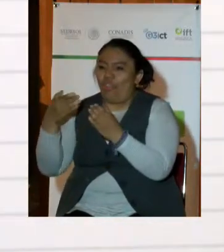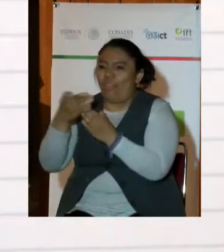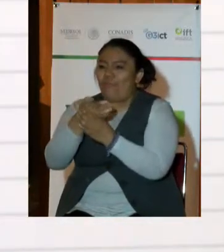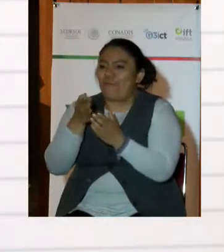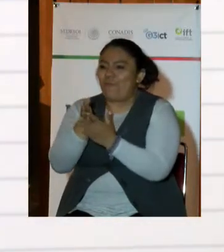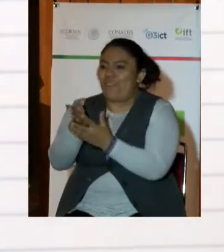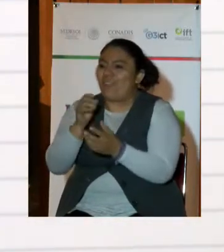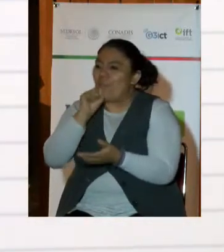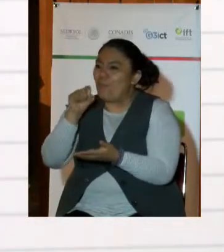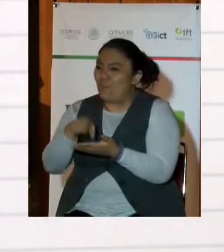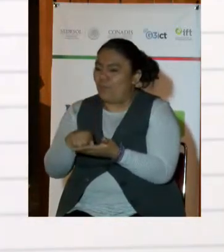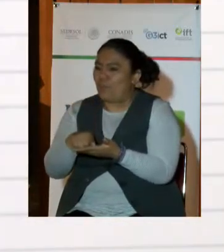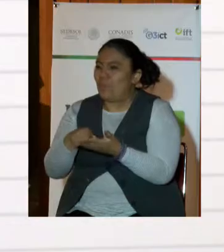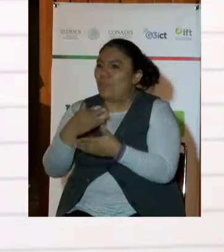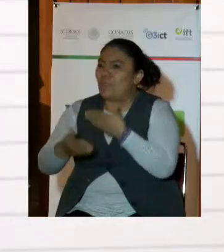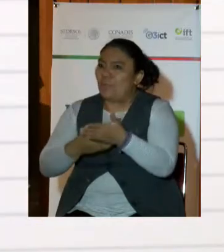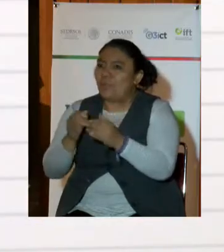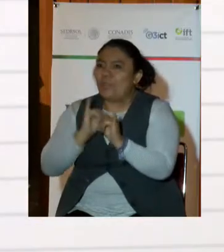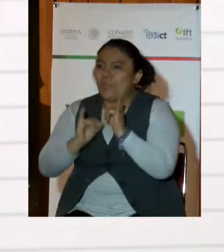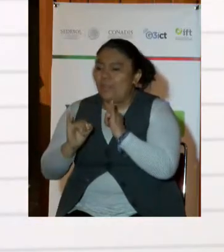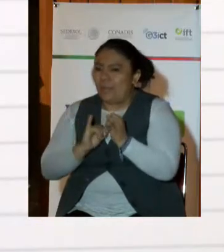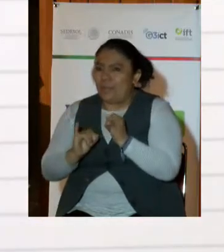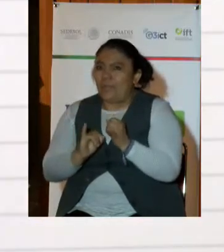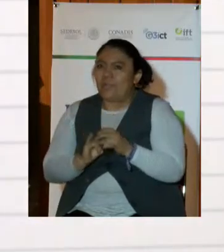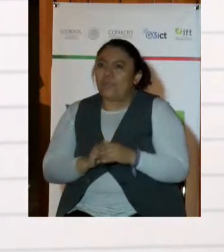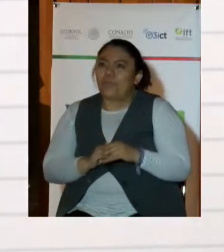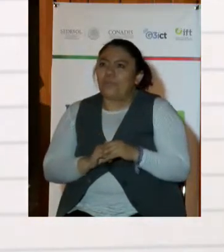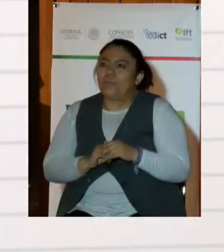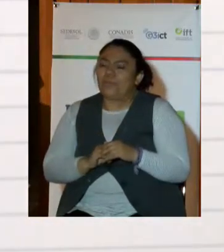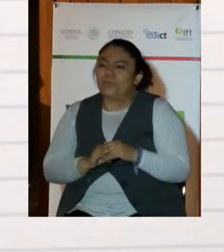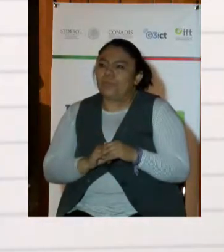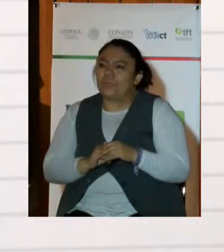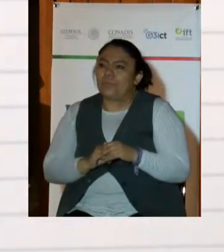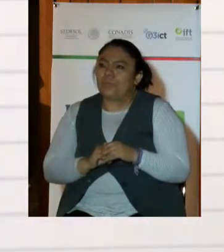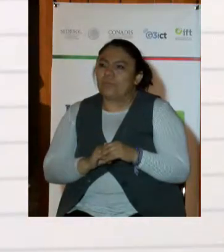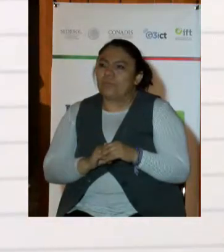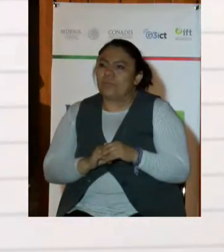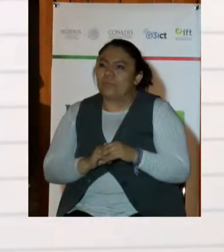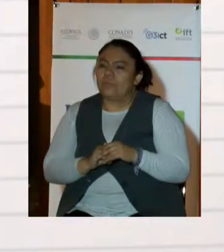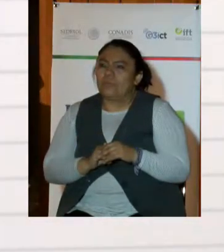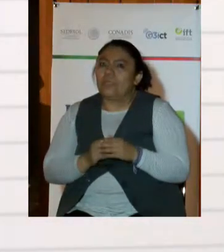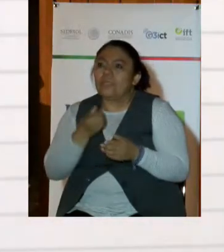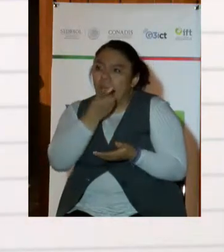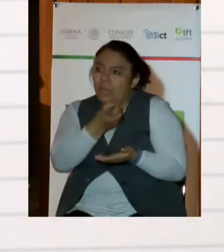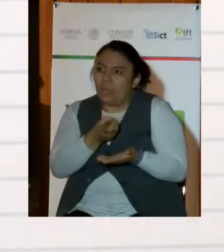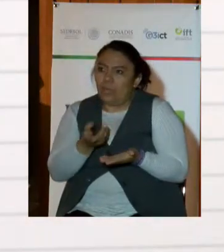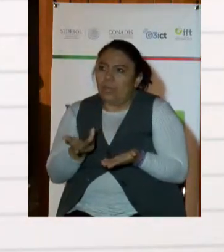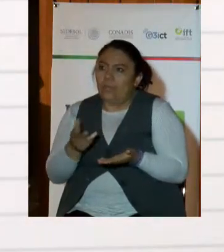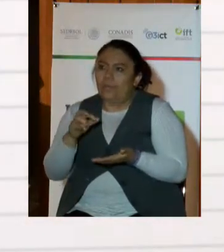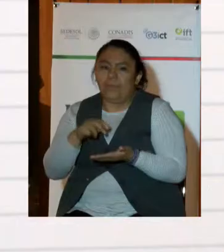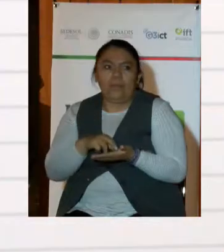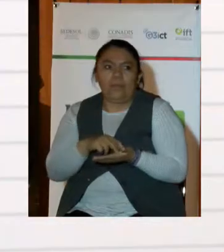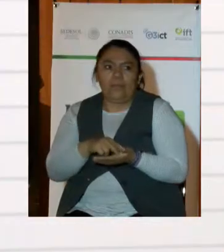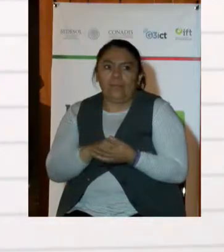nos interrumpa, sino que nos den esa accesibilidad